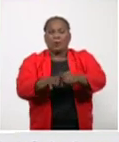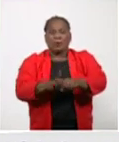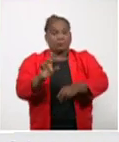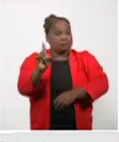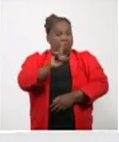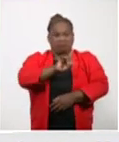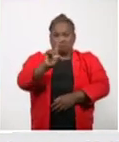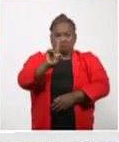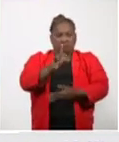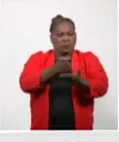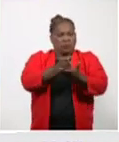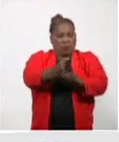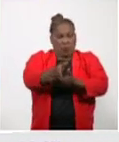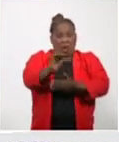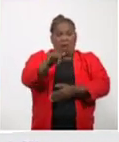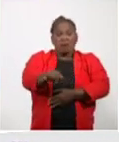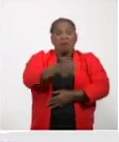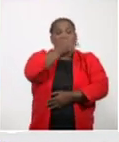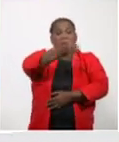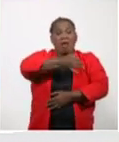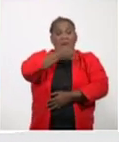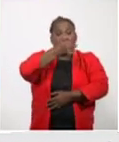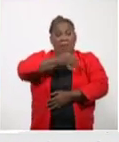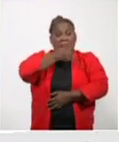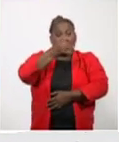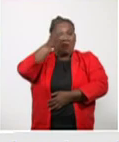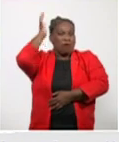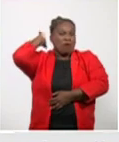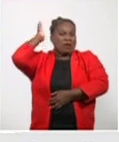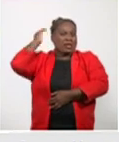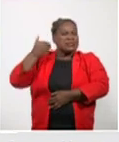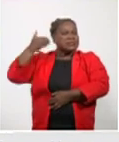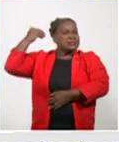como explicamos aquí en unas conferencias anteriores,